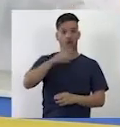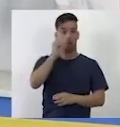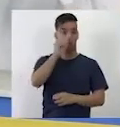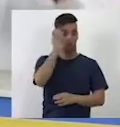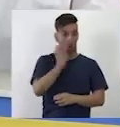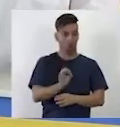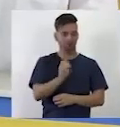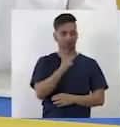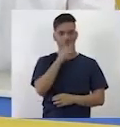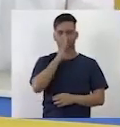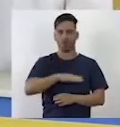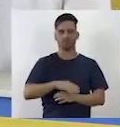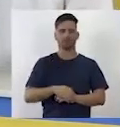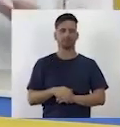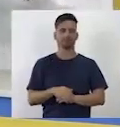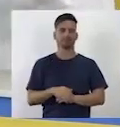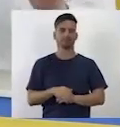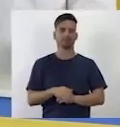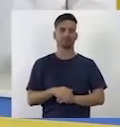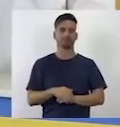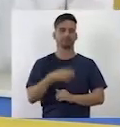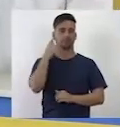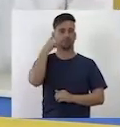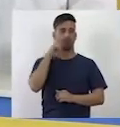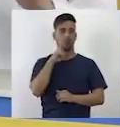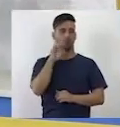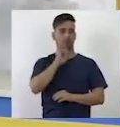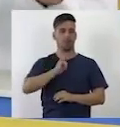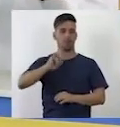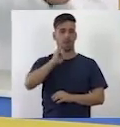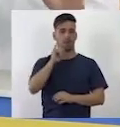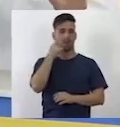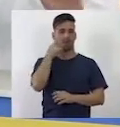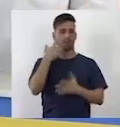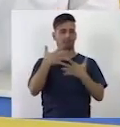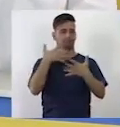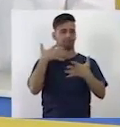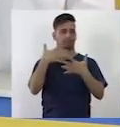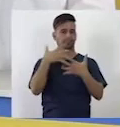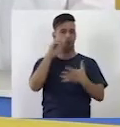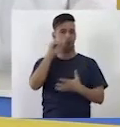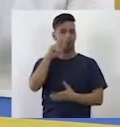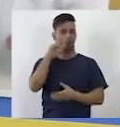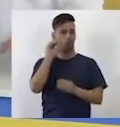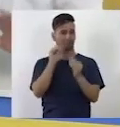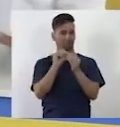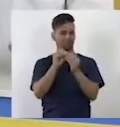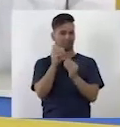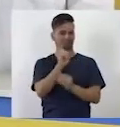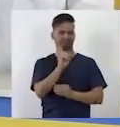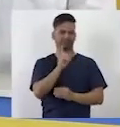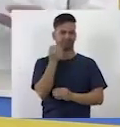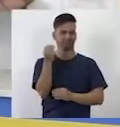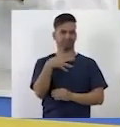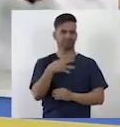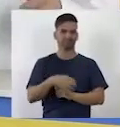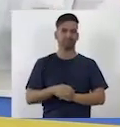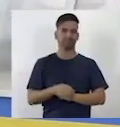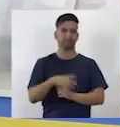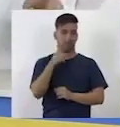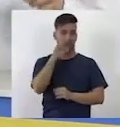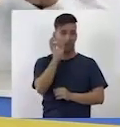oro el oro dice que no todo lo que brilla el oro no todo lo que brilla es oro verdad bueno pero de verdad no debe reaccionar a la